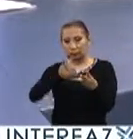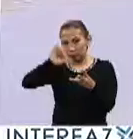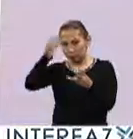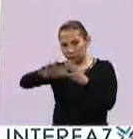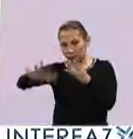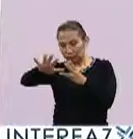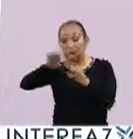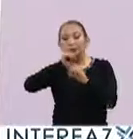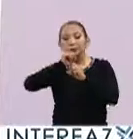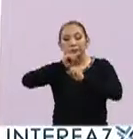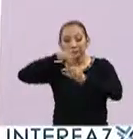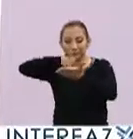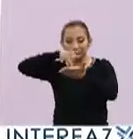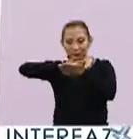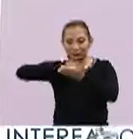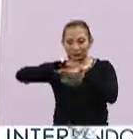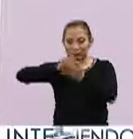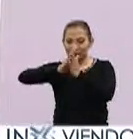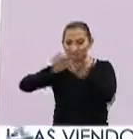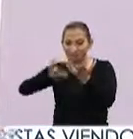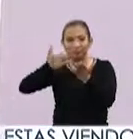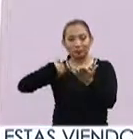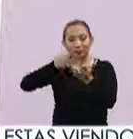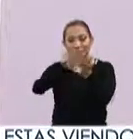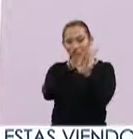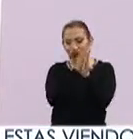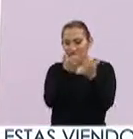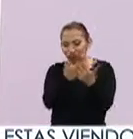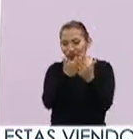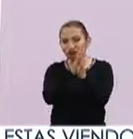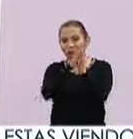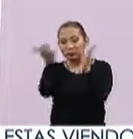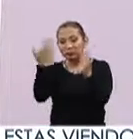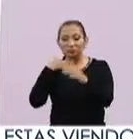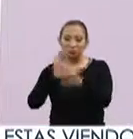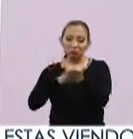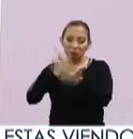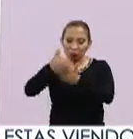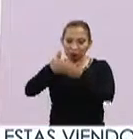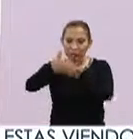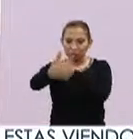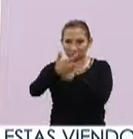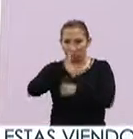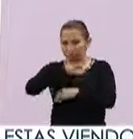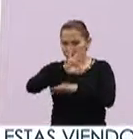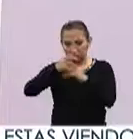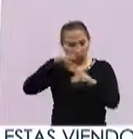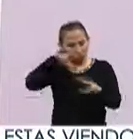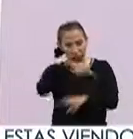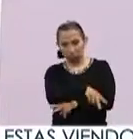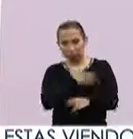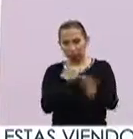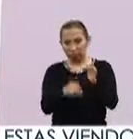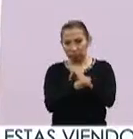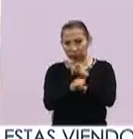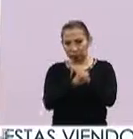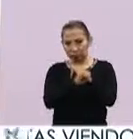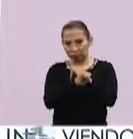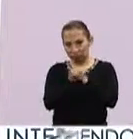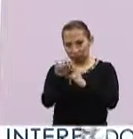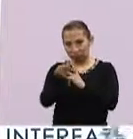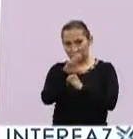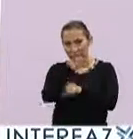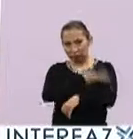área de publicaciones, ¿no? Tenemos un acervo, tenemos un centro de documentación. Todo esto lo pueden encontrar también en la página web